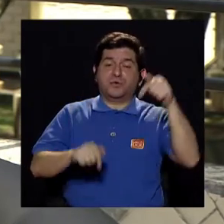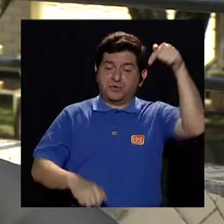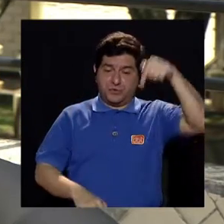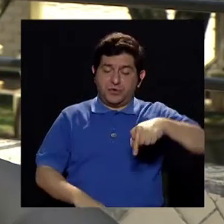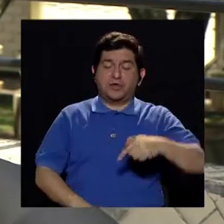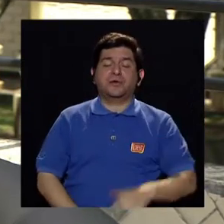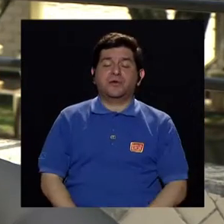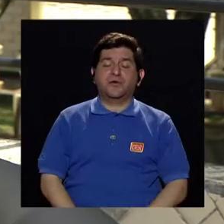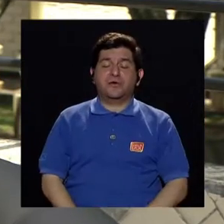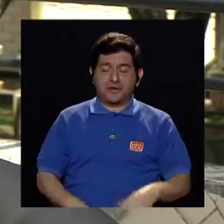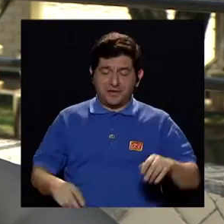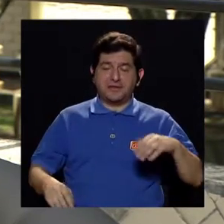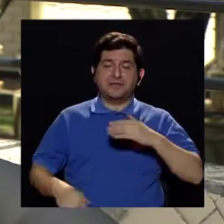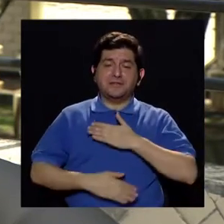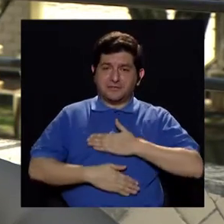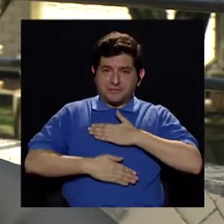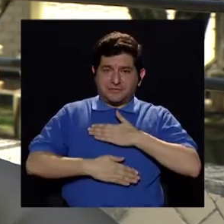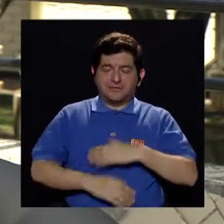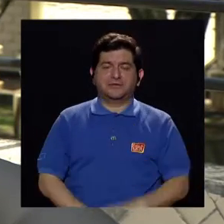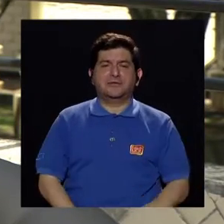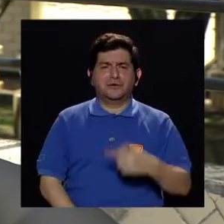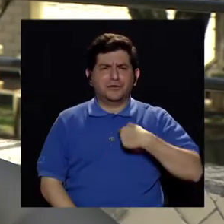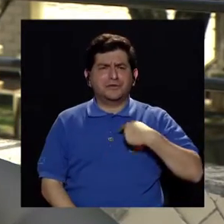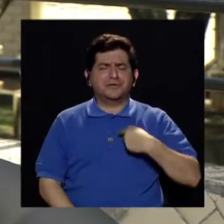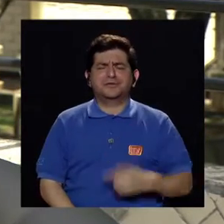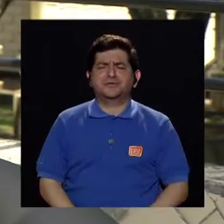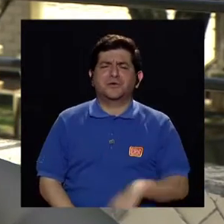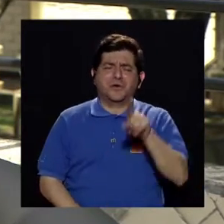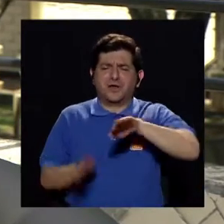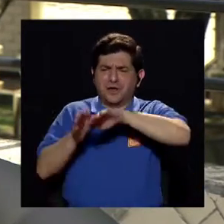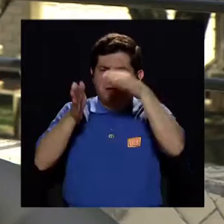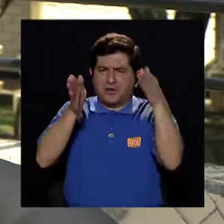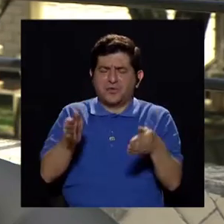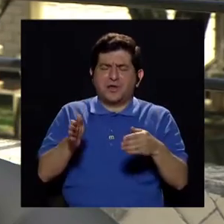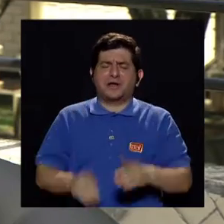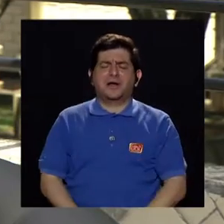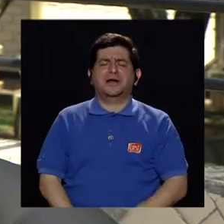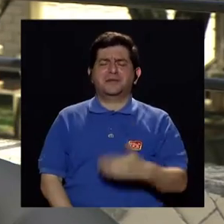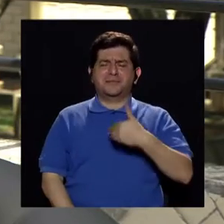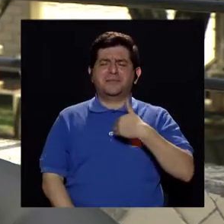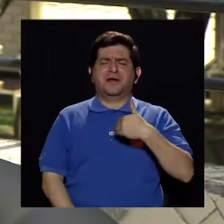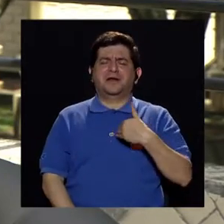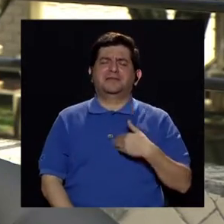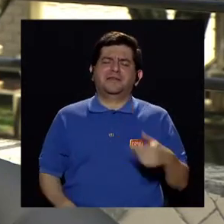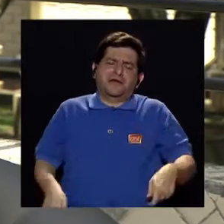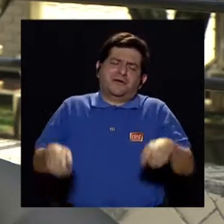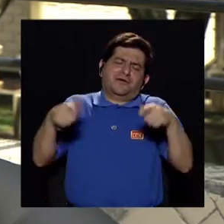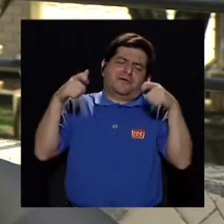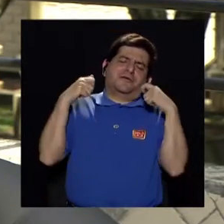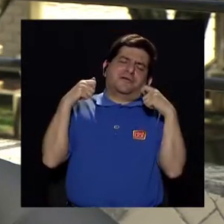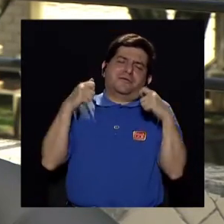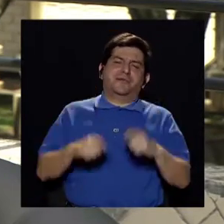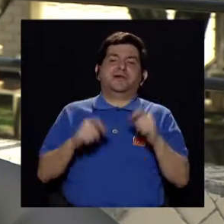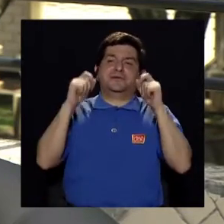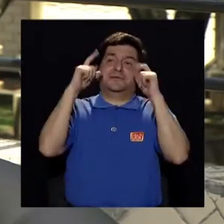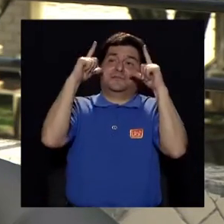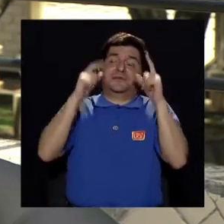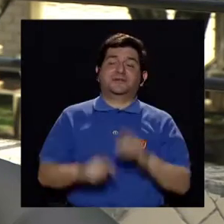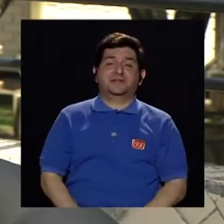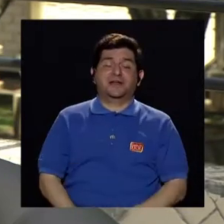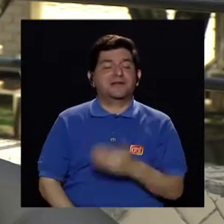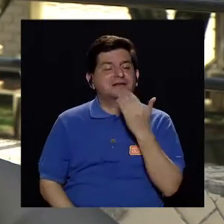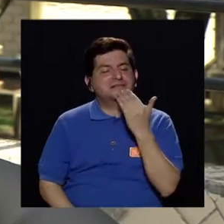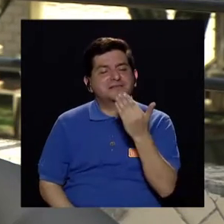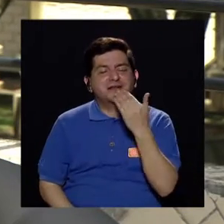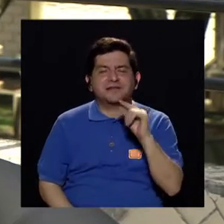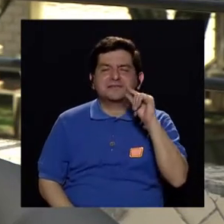oportunidad de estar vivo. Algo tan simple como me levanté en una cama y tengo mis cobijas, qué rico. Ese agradecimiento de las pequeñas